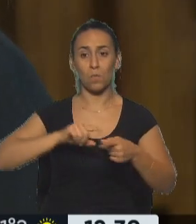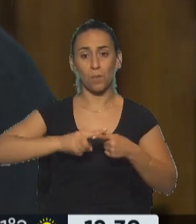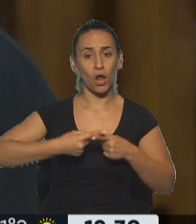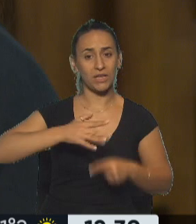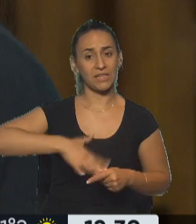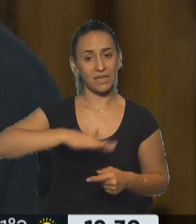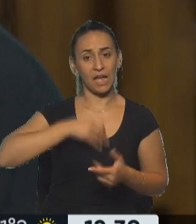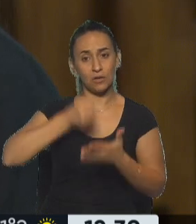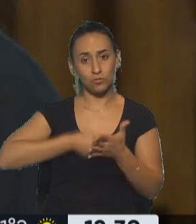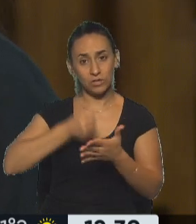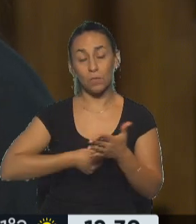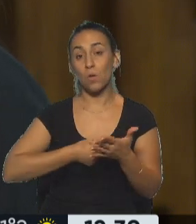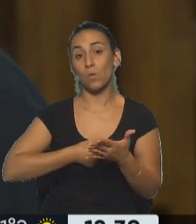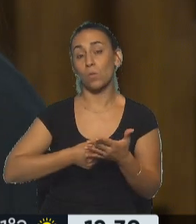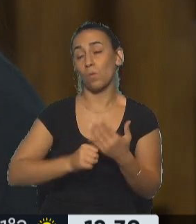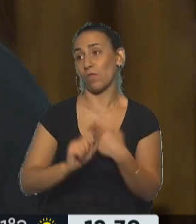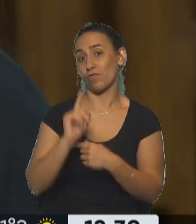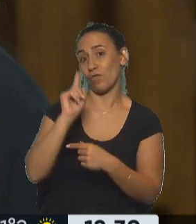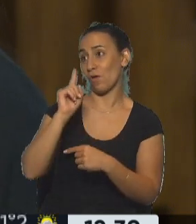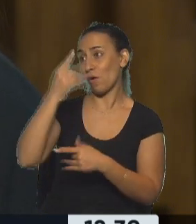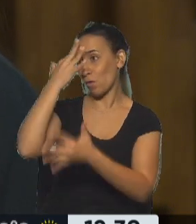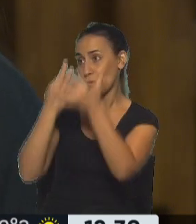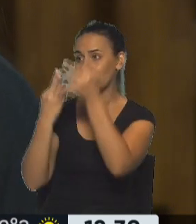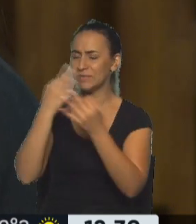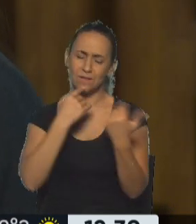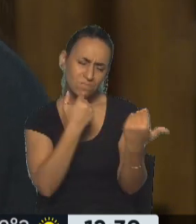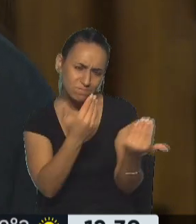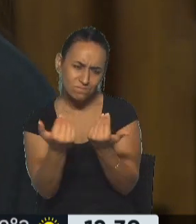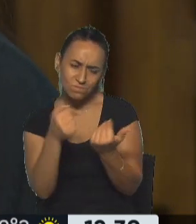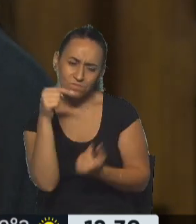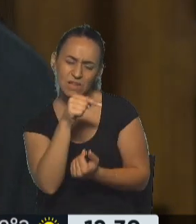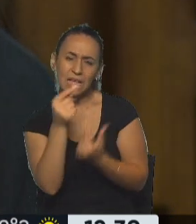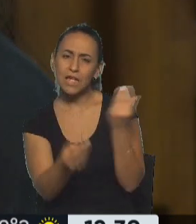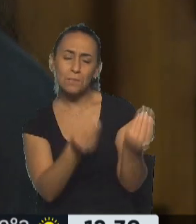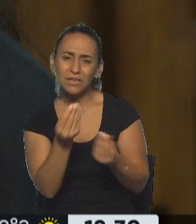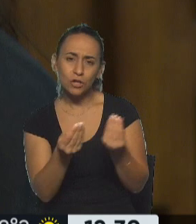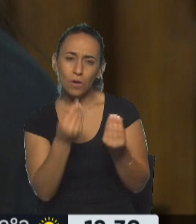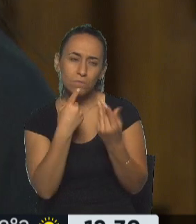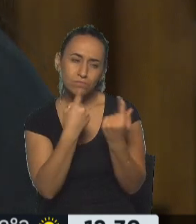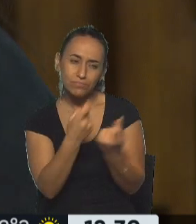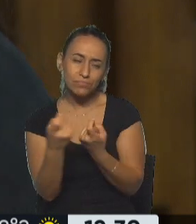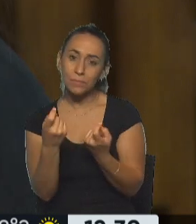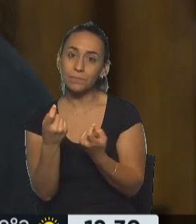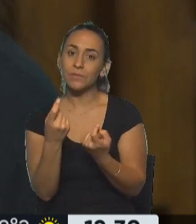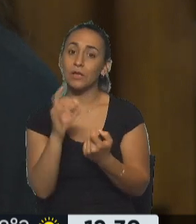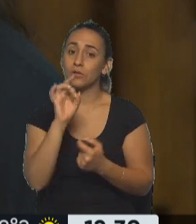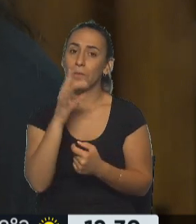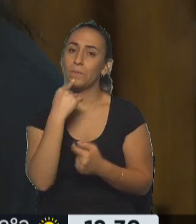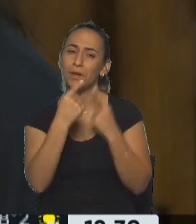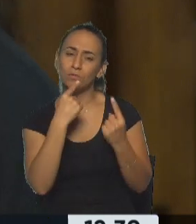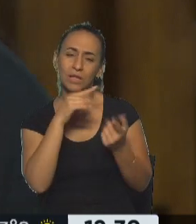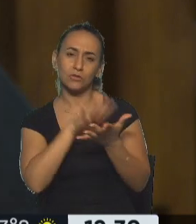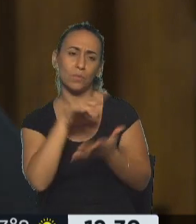y cuando la justicia empezó a preguntarse qué le pasó a Florencia las preguntas tenían que ver solamente con su vida privada